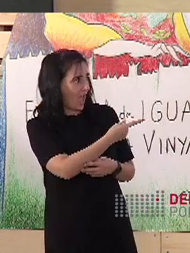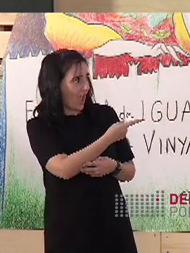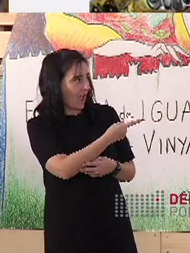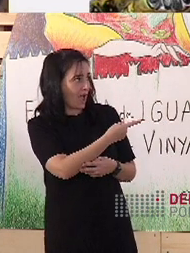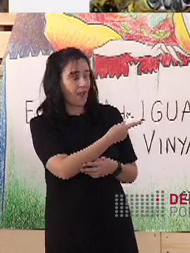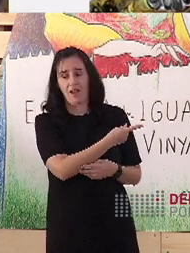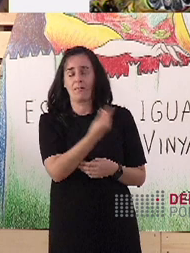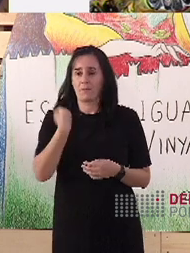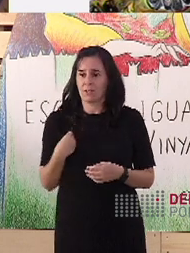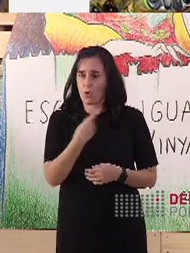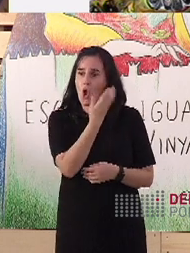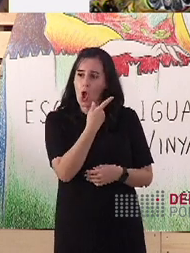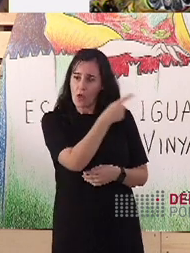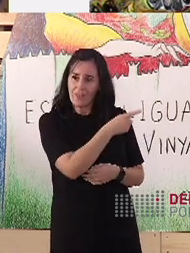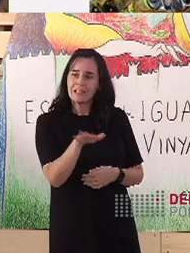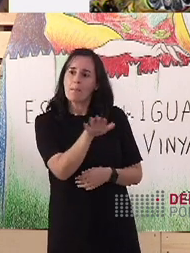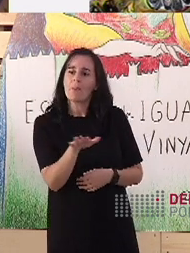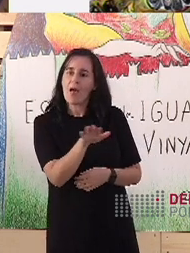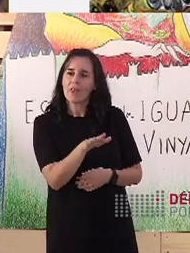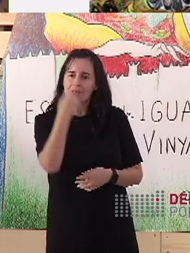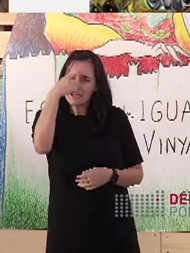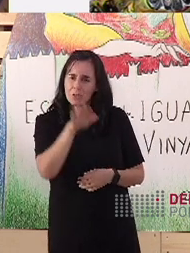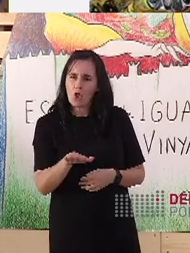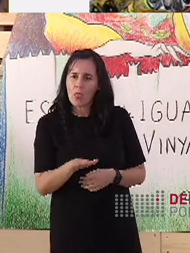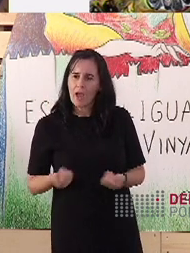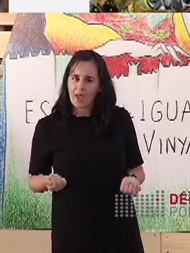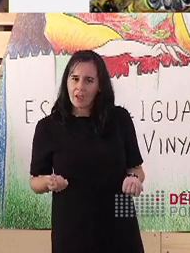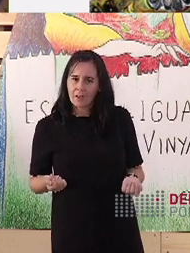¿Conocéis esa plaza? ¿Sabéis dónde está tomada esta imagen?